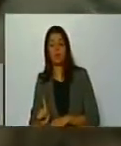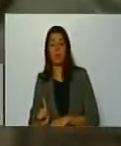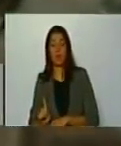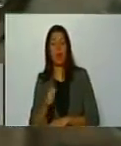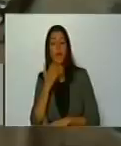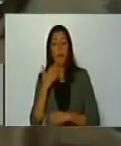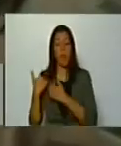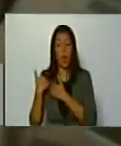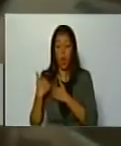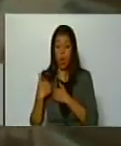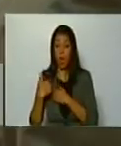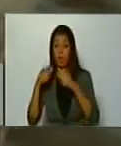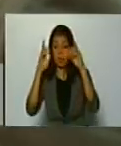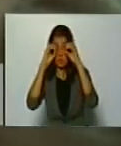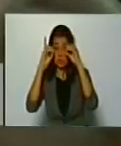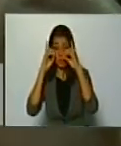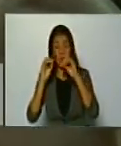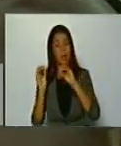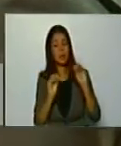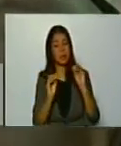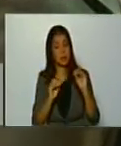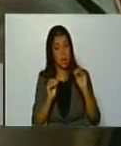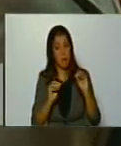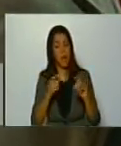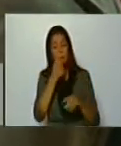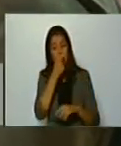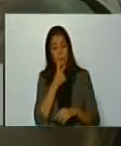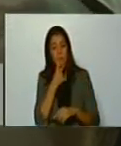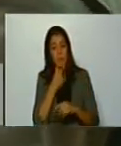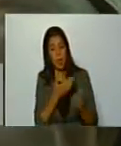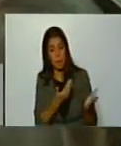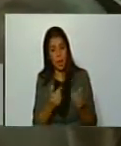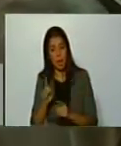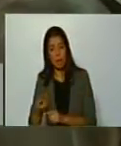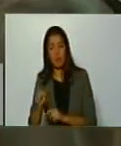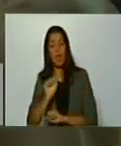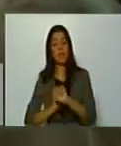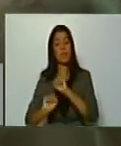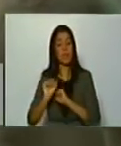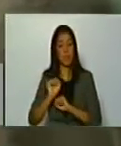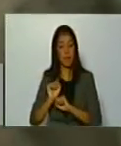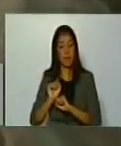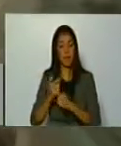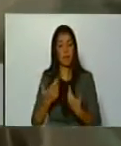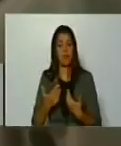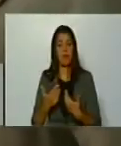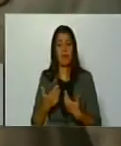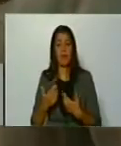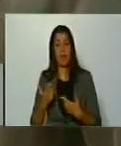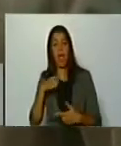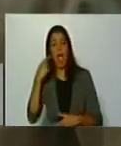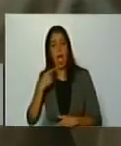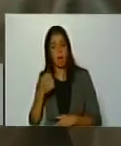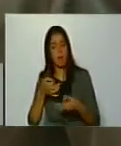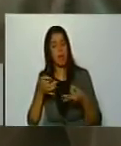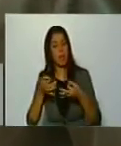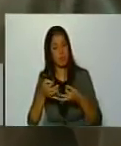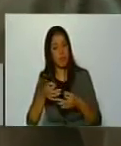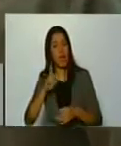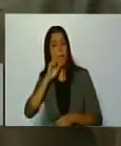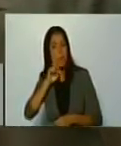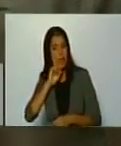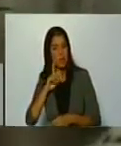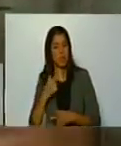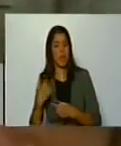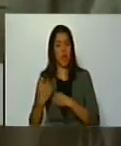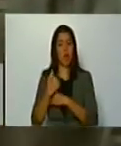invitó la directiva de la Asamblea Nacional Constituyente para que se defendiera. Jesús, viniera para acá y dijera que esto es mentira lo que nosotros estamos diciendo,